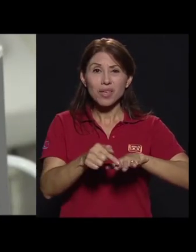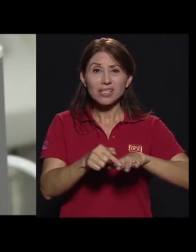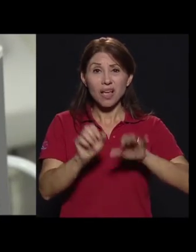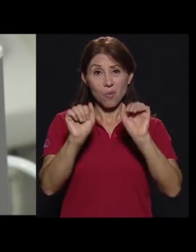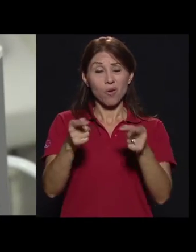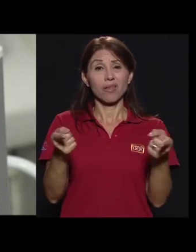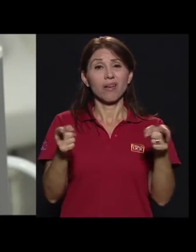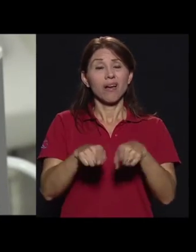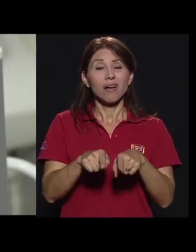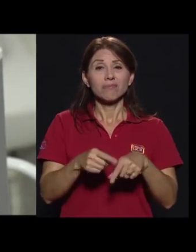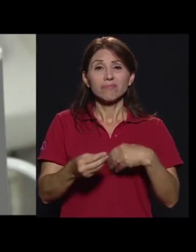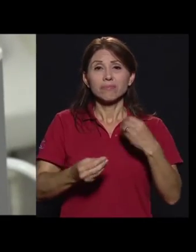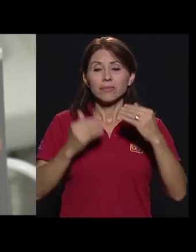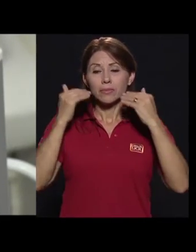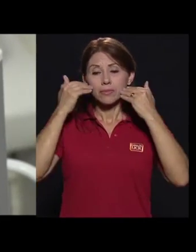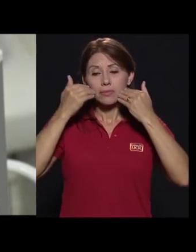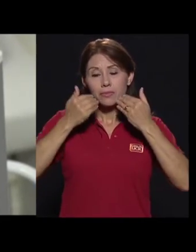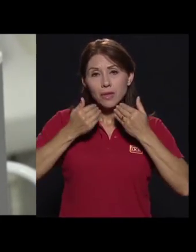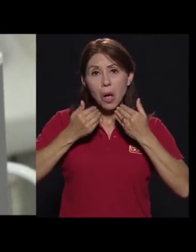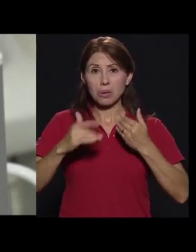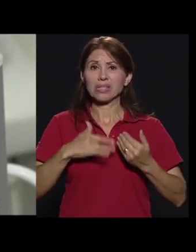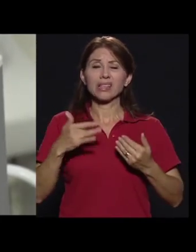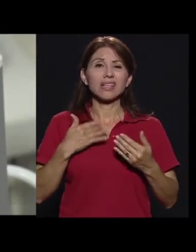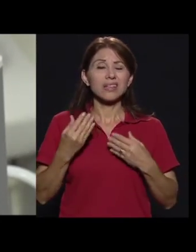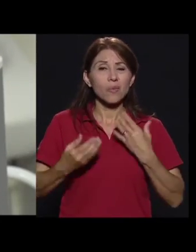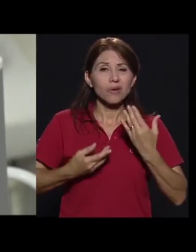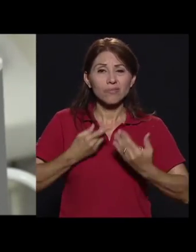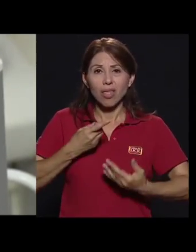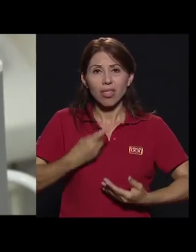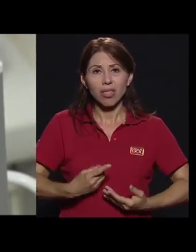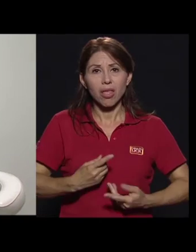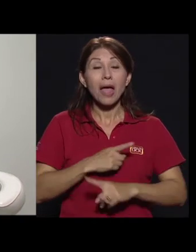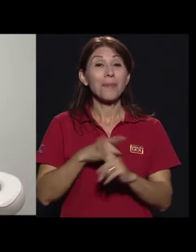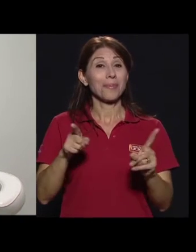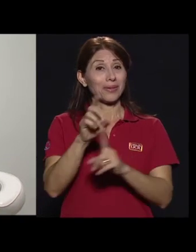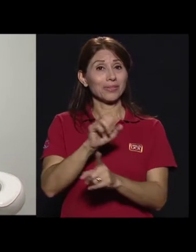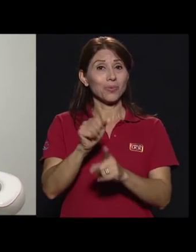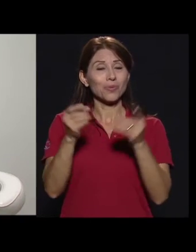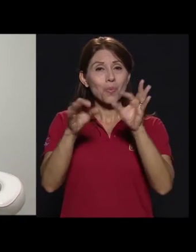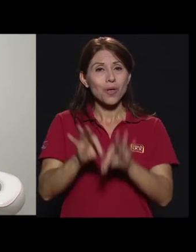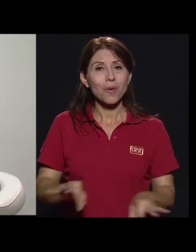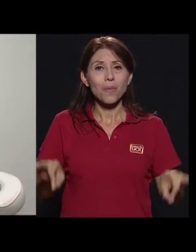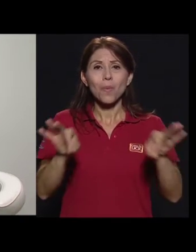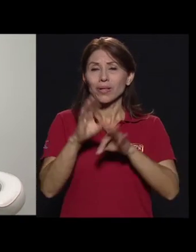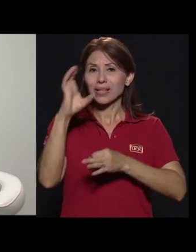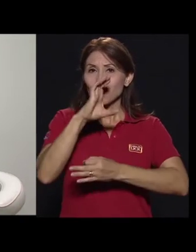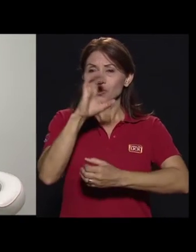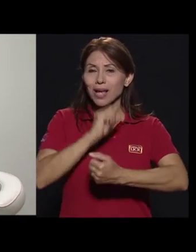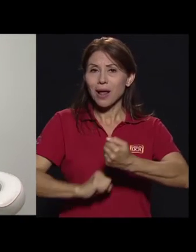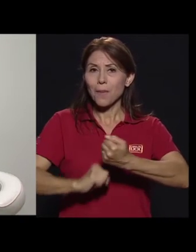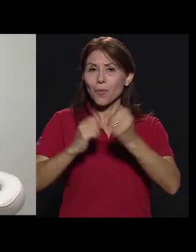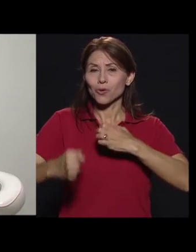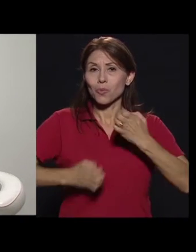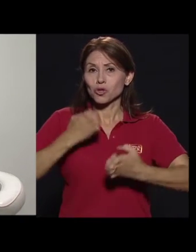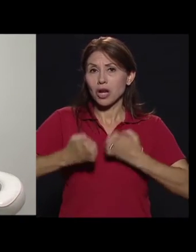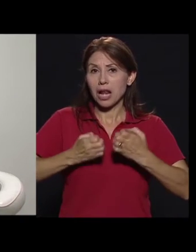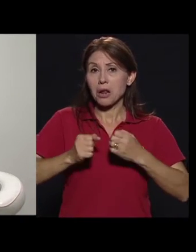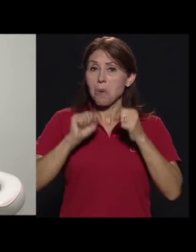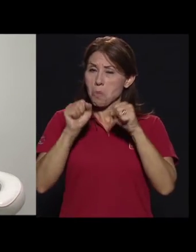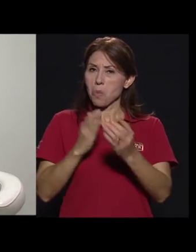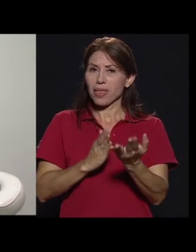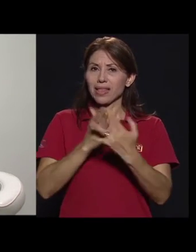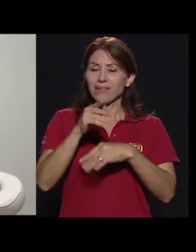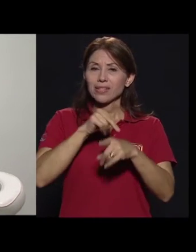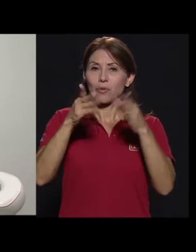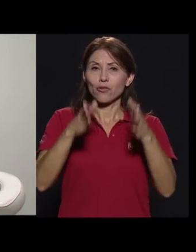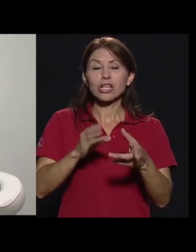le causen tristeza, o le quiten el ánimo de realizar actividades. Pero en este caso, es importante buscar apoyo emocional, ya sea por